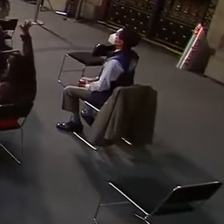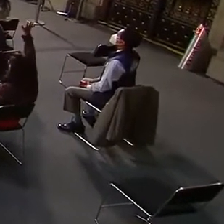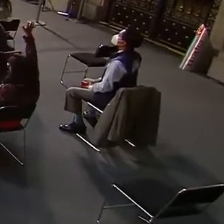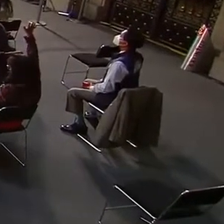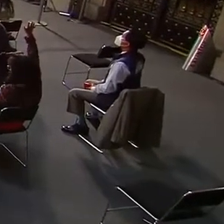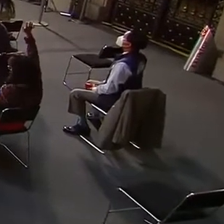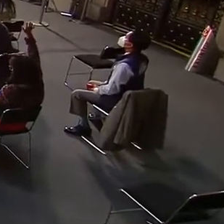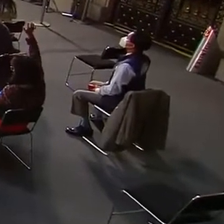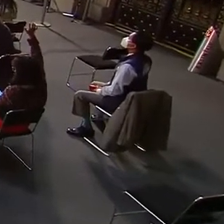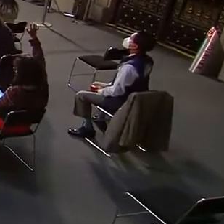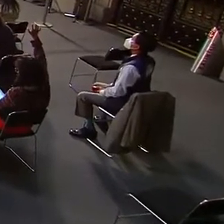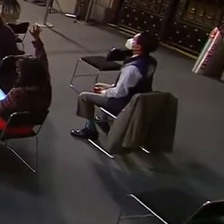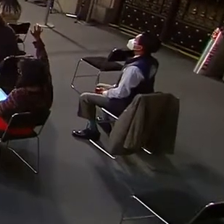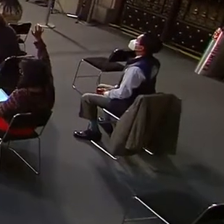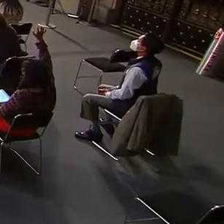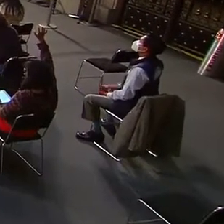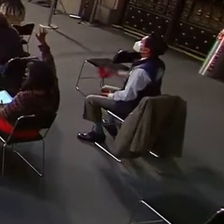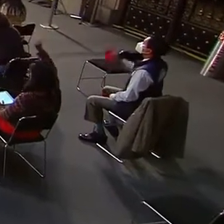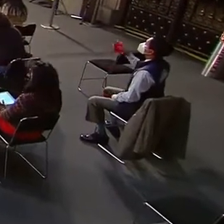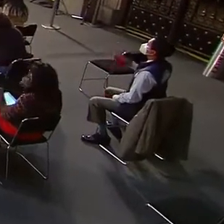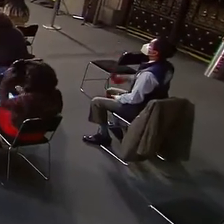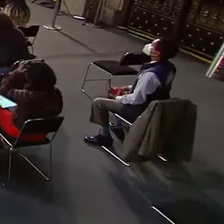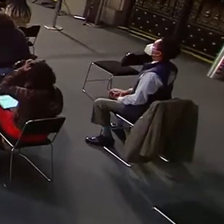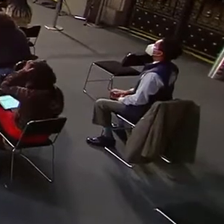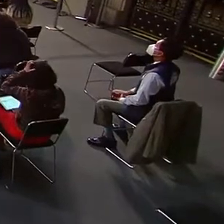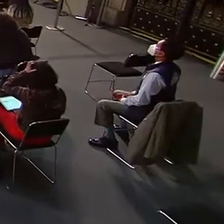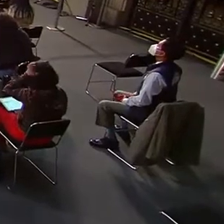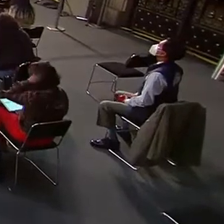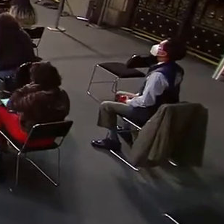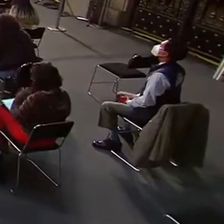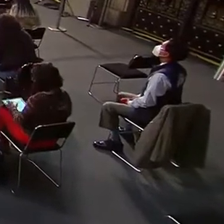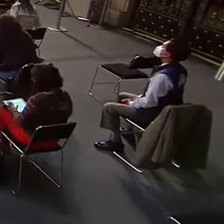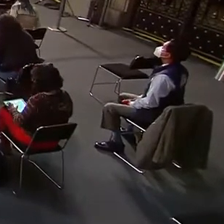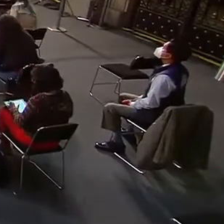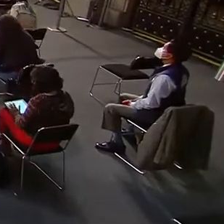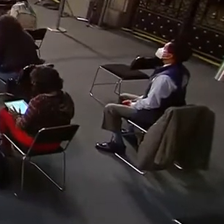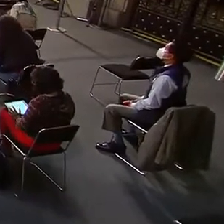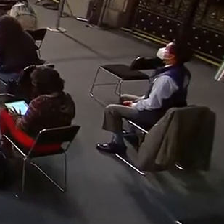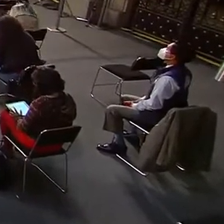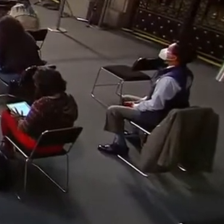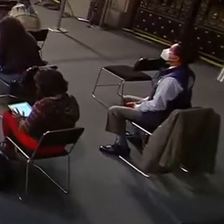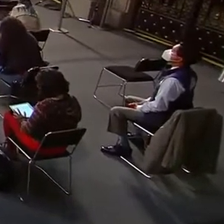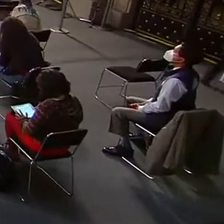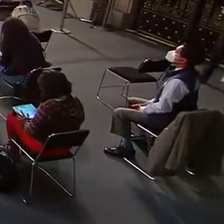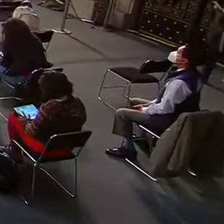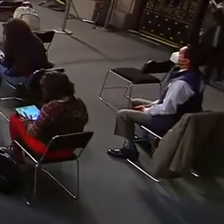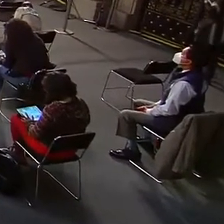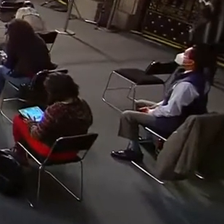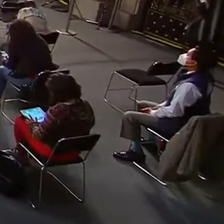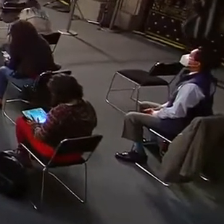a dar a conocer la carta que envío al ministro Arturo